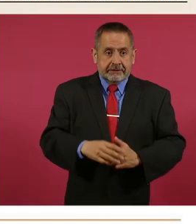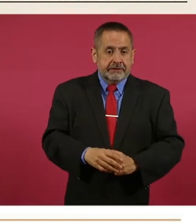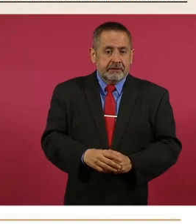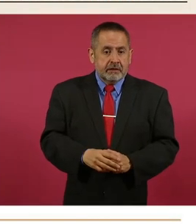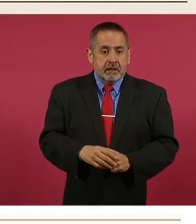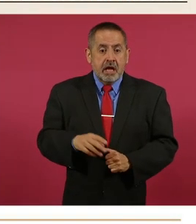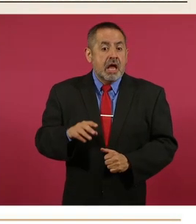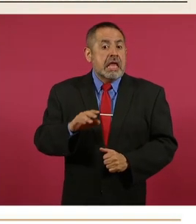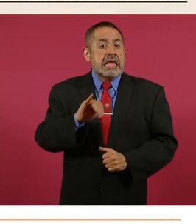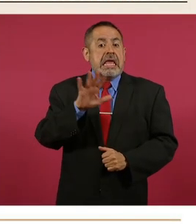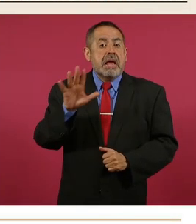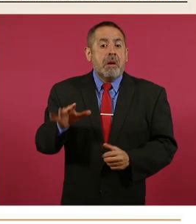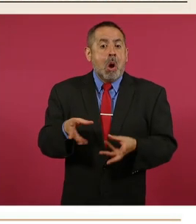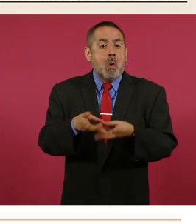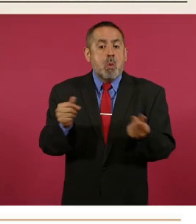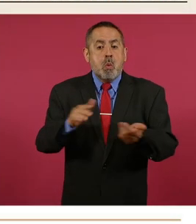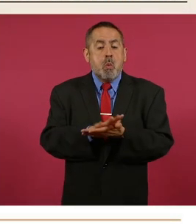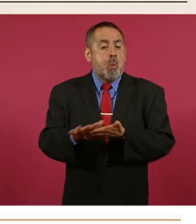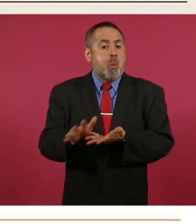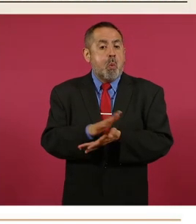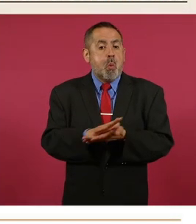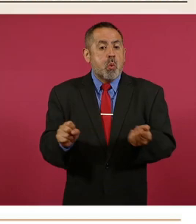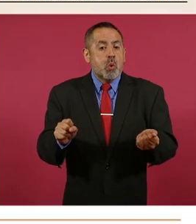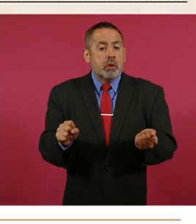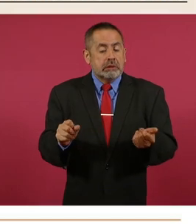iban a desaparecer.